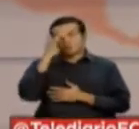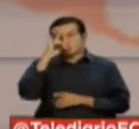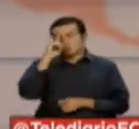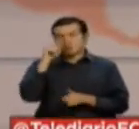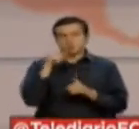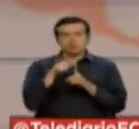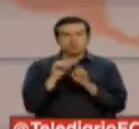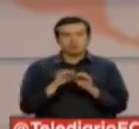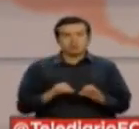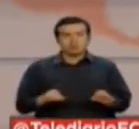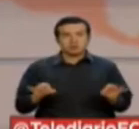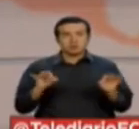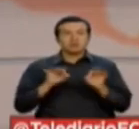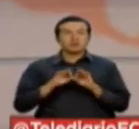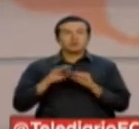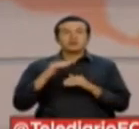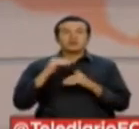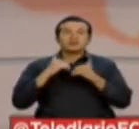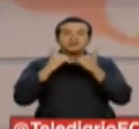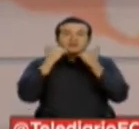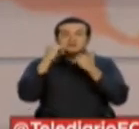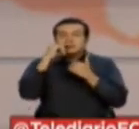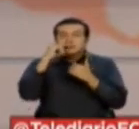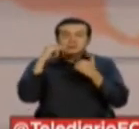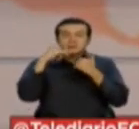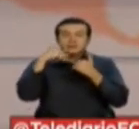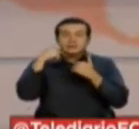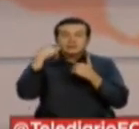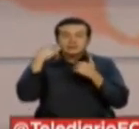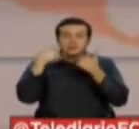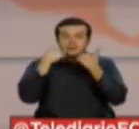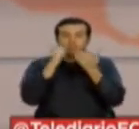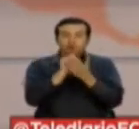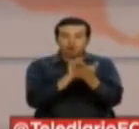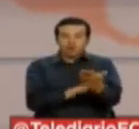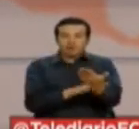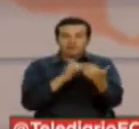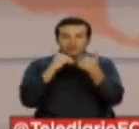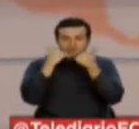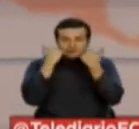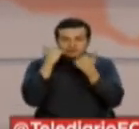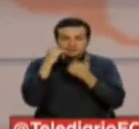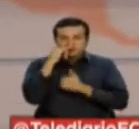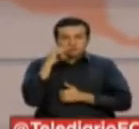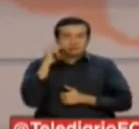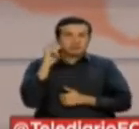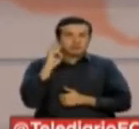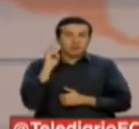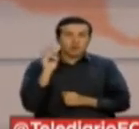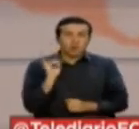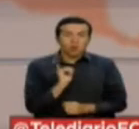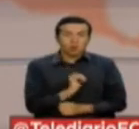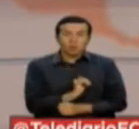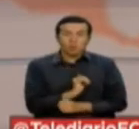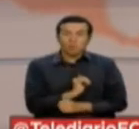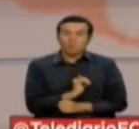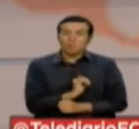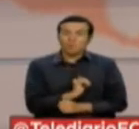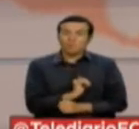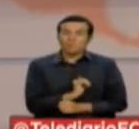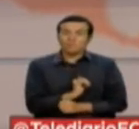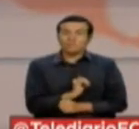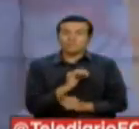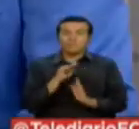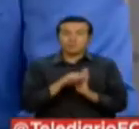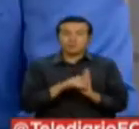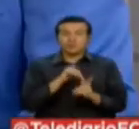objetivo fundamental de Misión Ternura está ligado con la reducción de la desnutrición crónica en este país. Como usted conoce... ¿Y eso se va